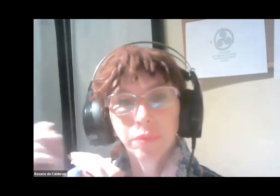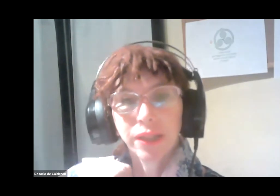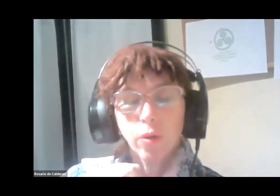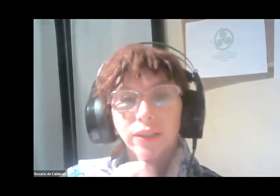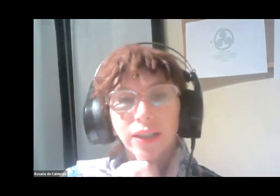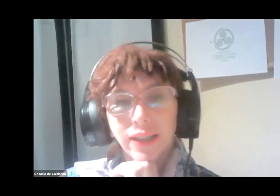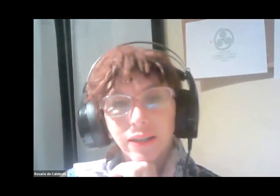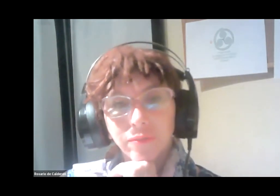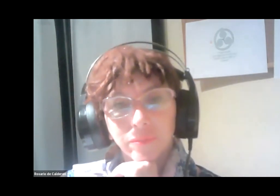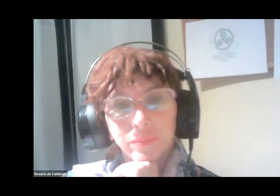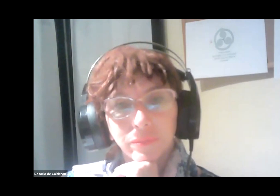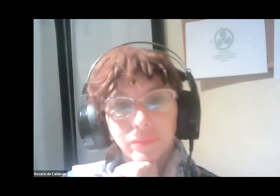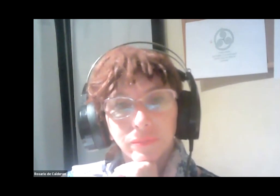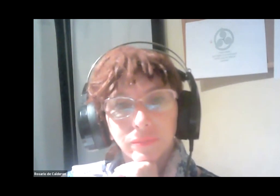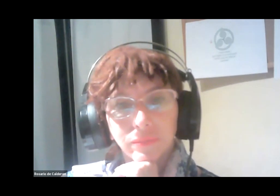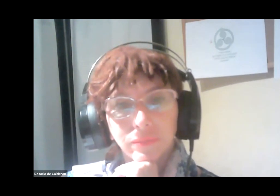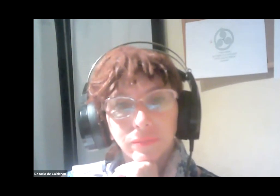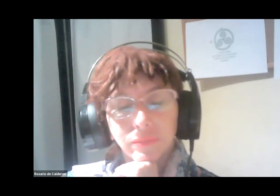siempre dejo entender